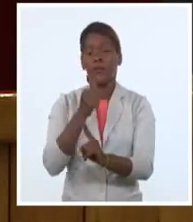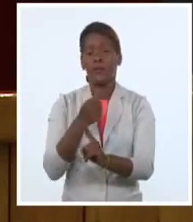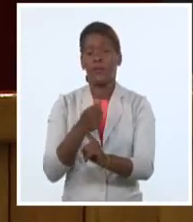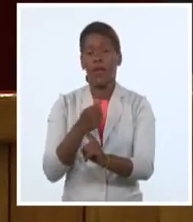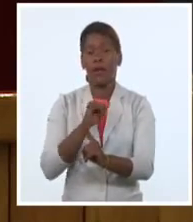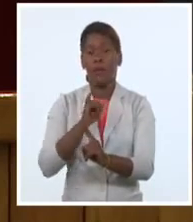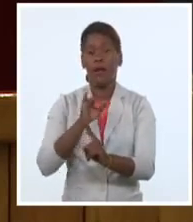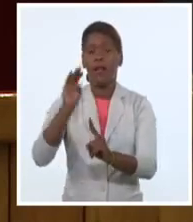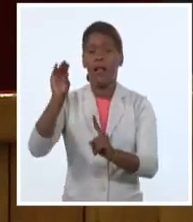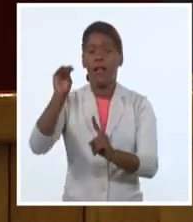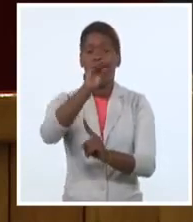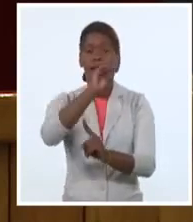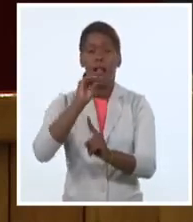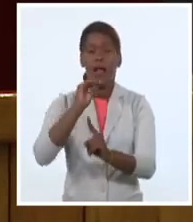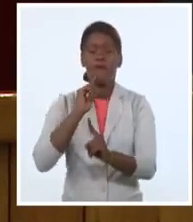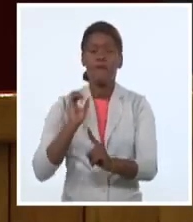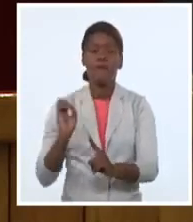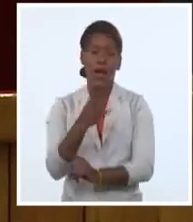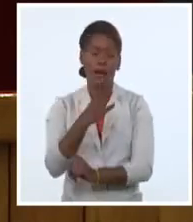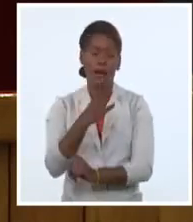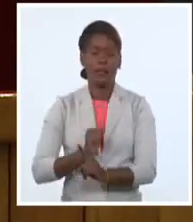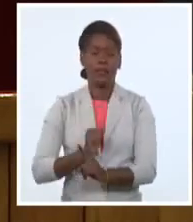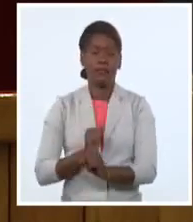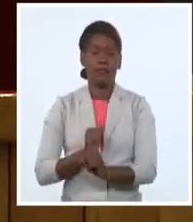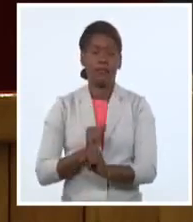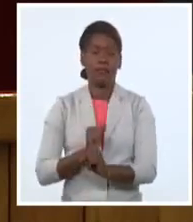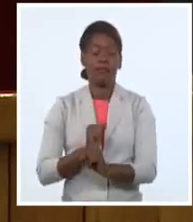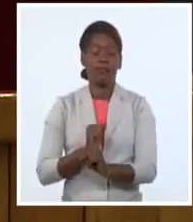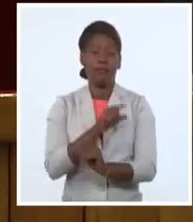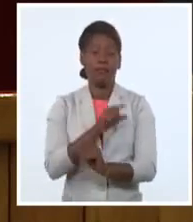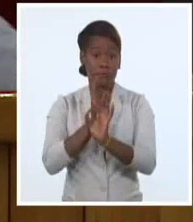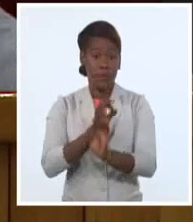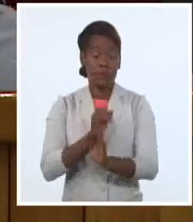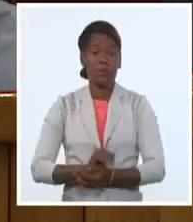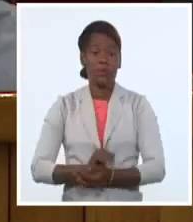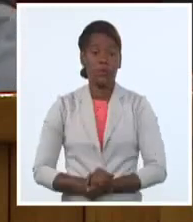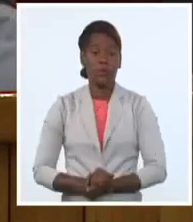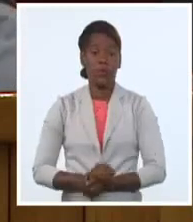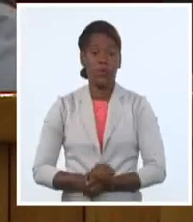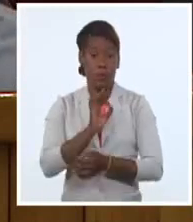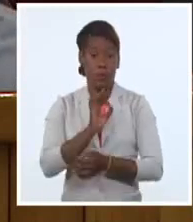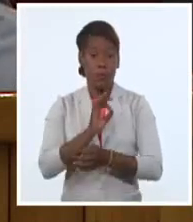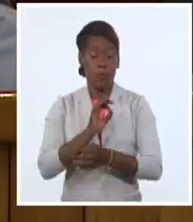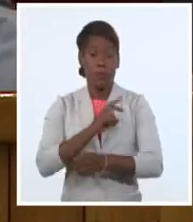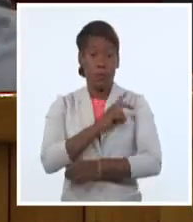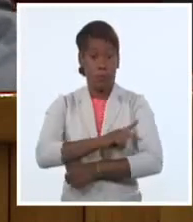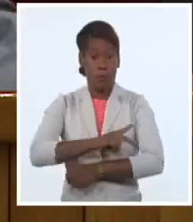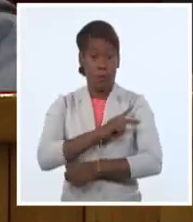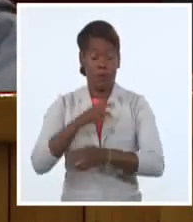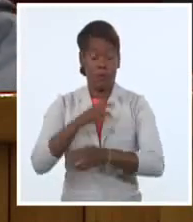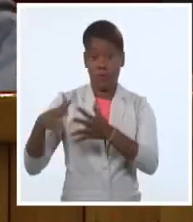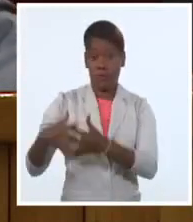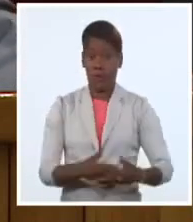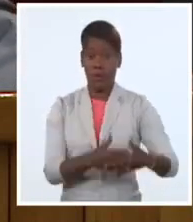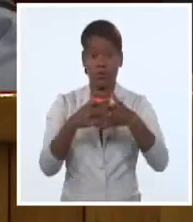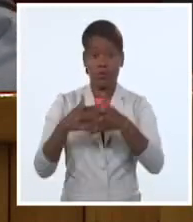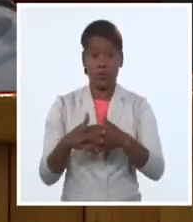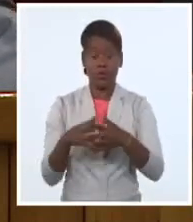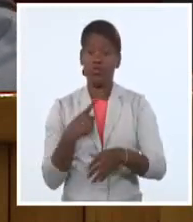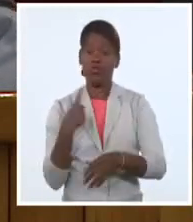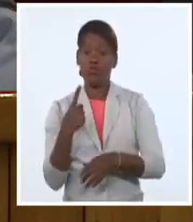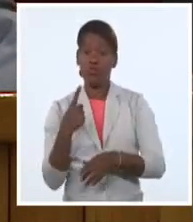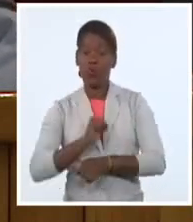con designios hegemónicos. Por eso causa tanta molestia en Washington el éxito de Cuba en el enfrentamiento a la